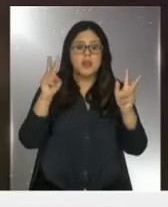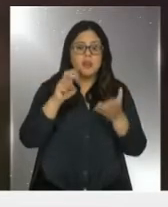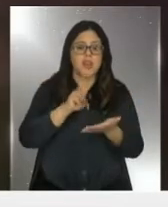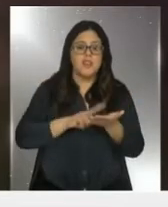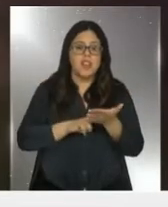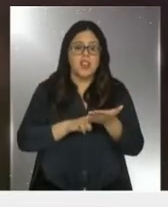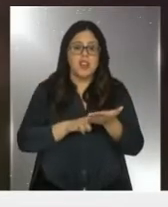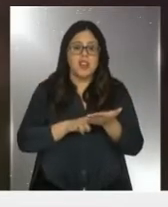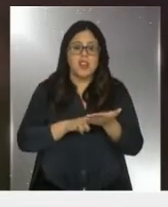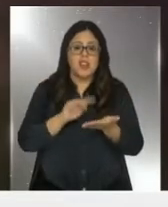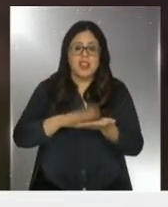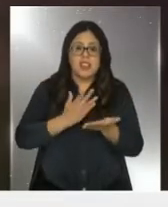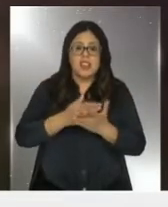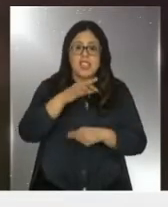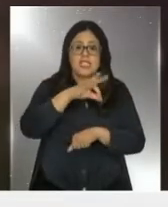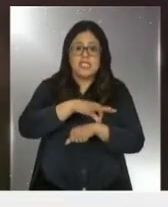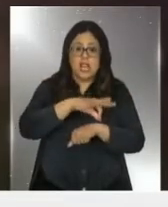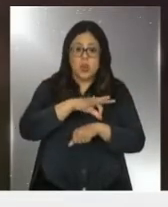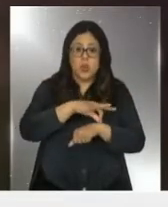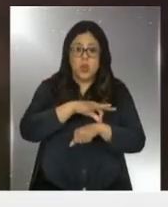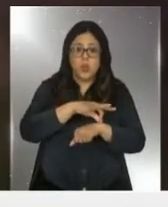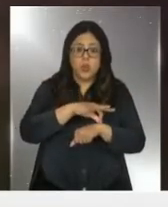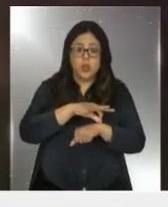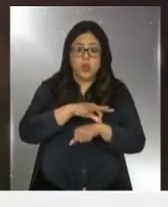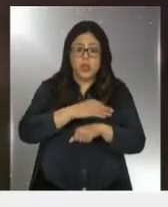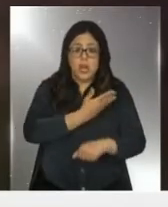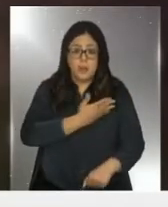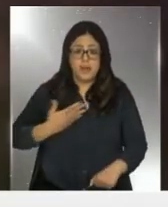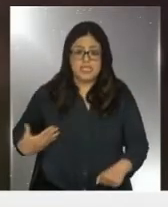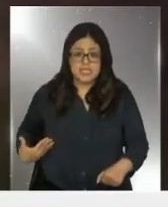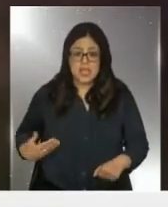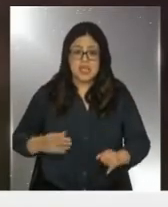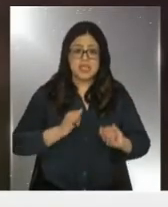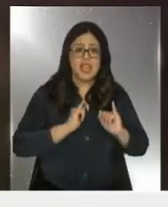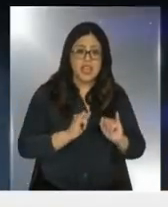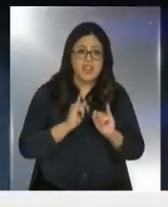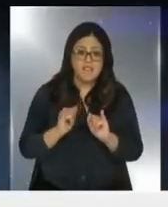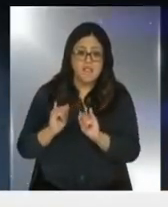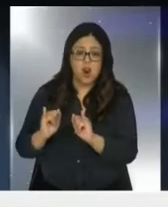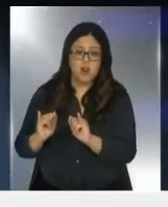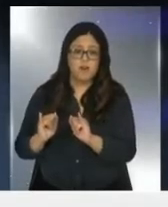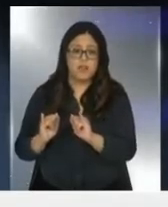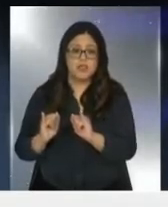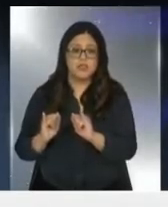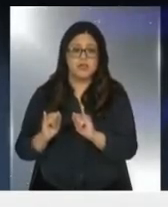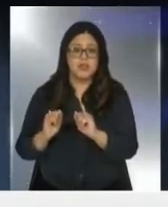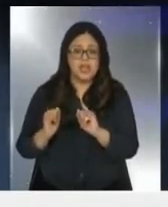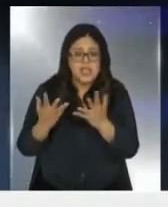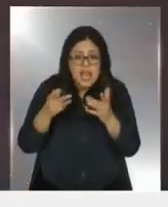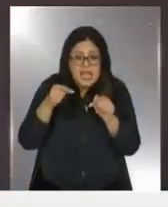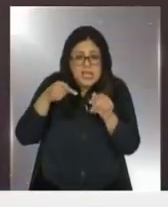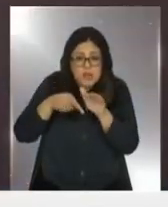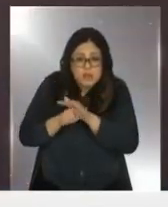situación de salud del presidente, en el que se mencionan algunos informes de los que fueron hackeados.